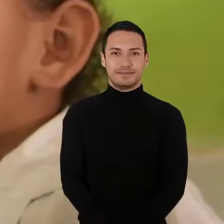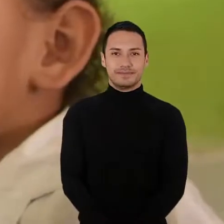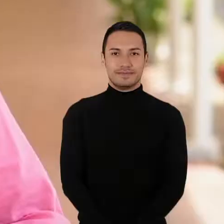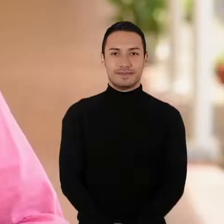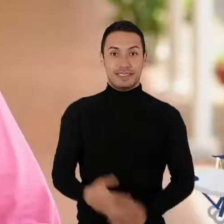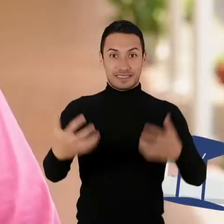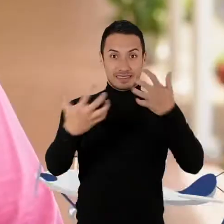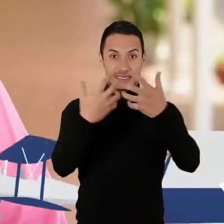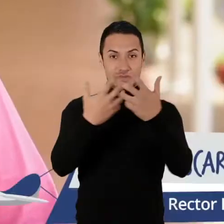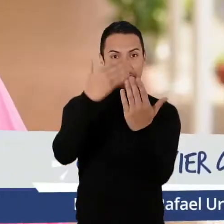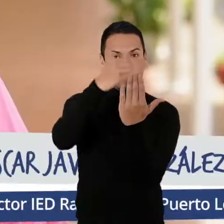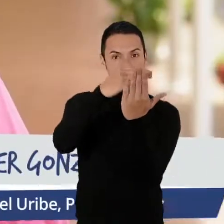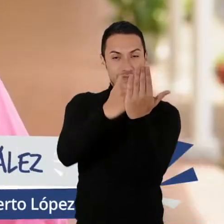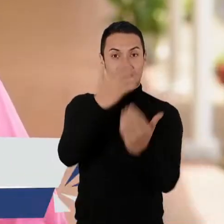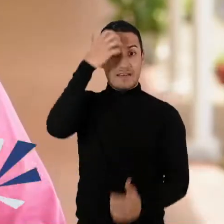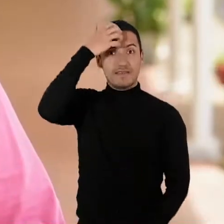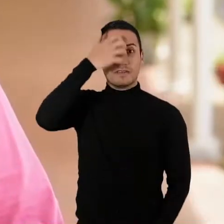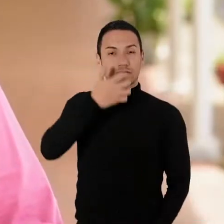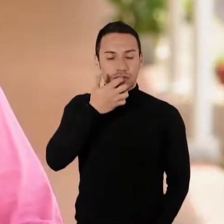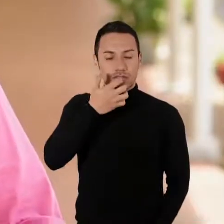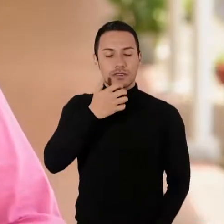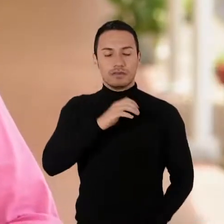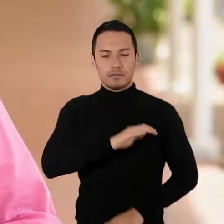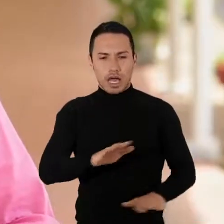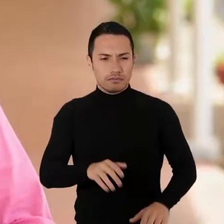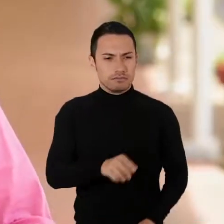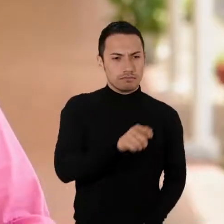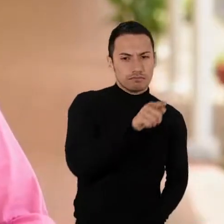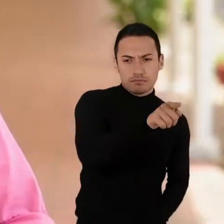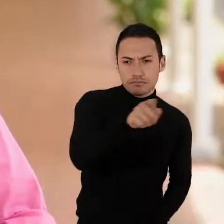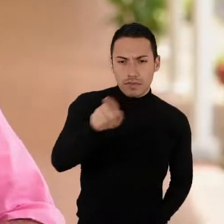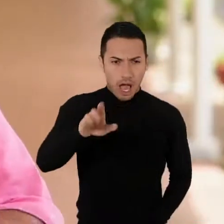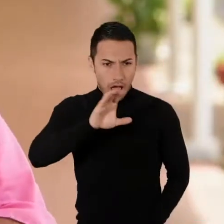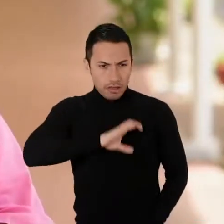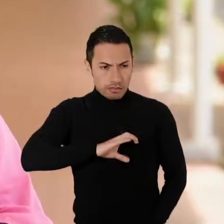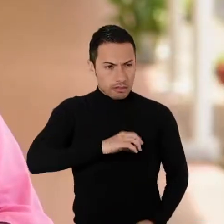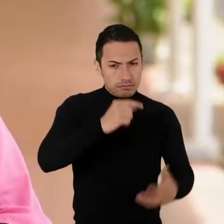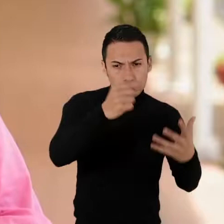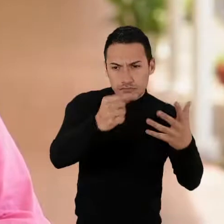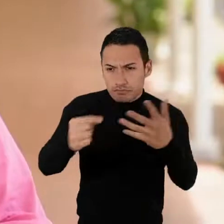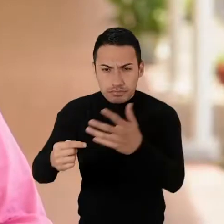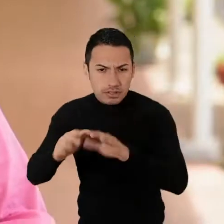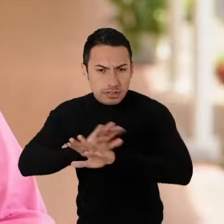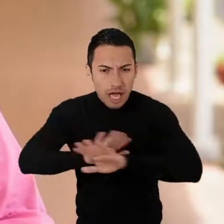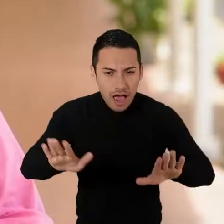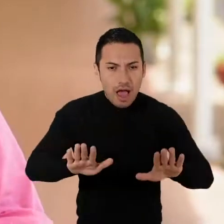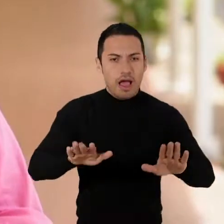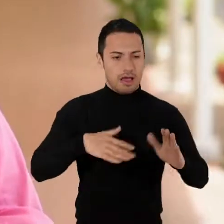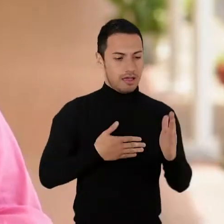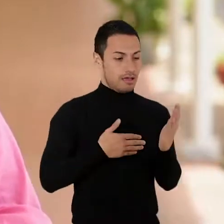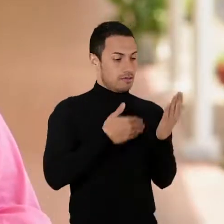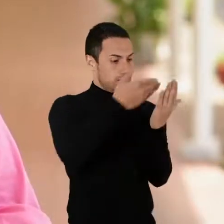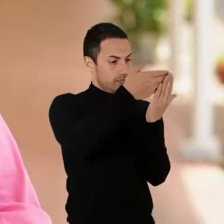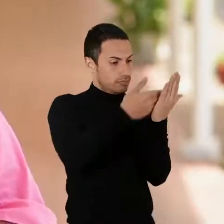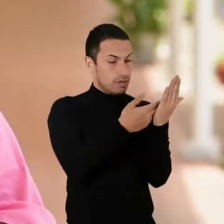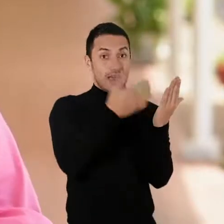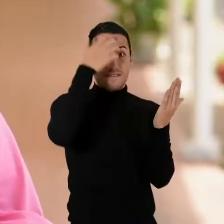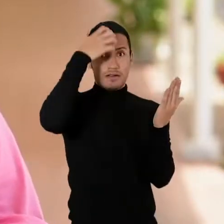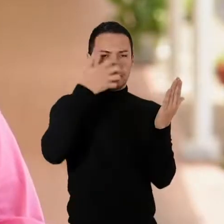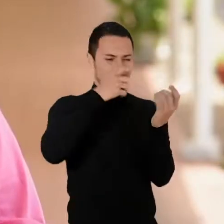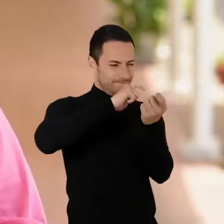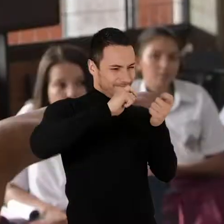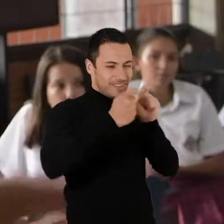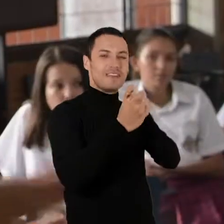de conciencia. Nuestro sistema institucional de evaluación permite que los chicos caracterizados tengan un tipo de evaluación